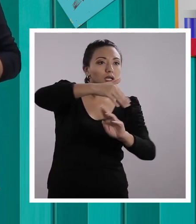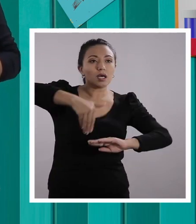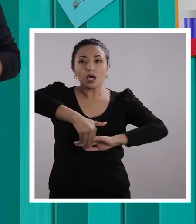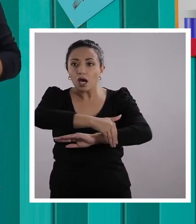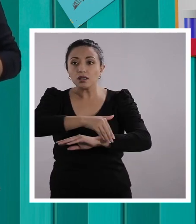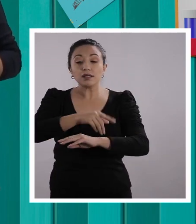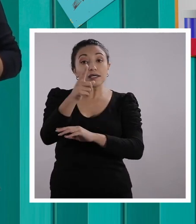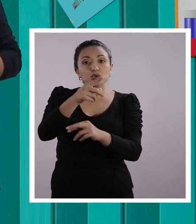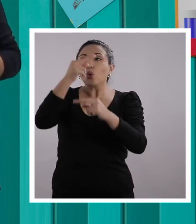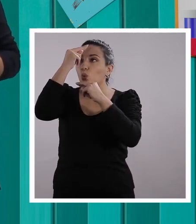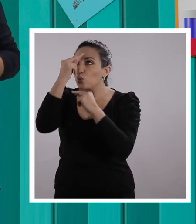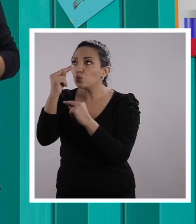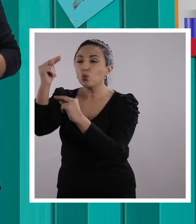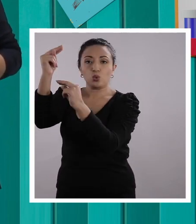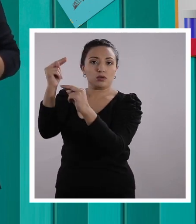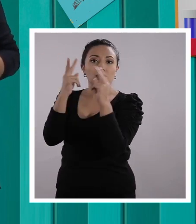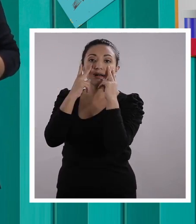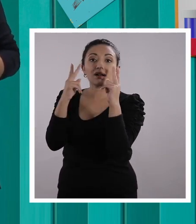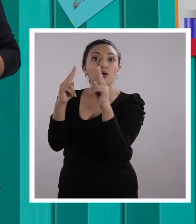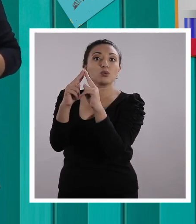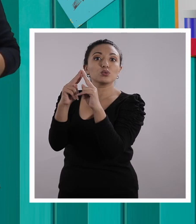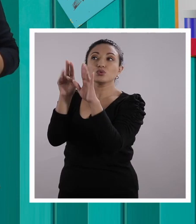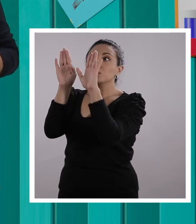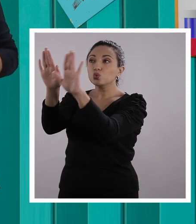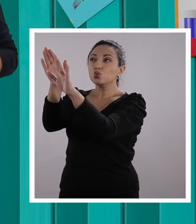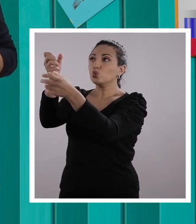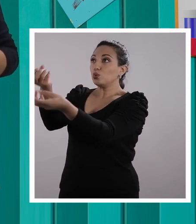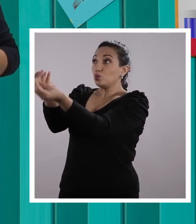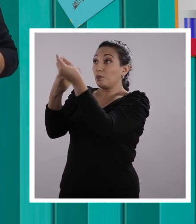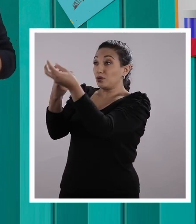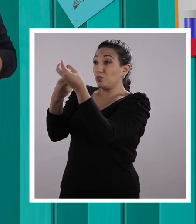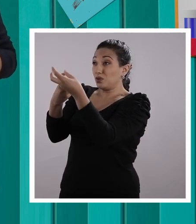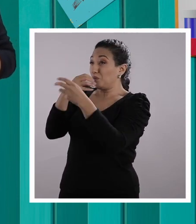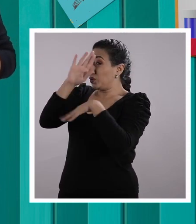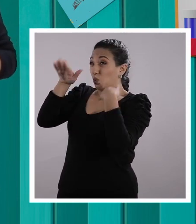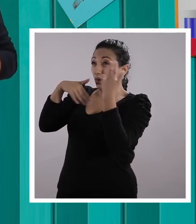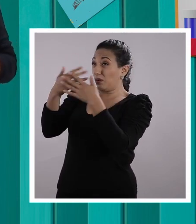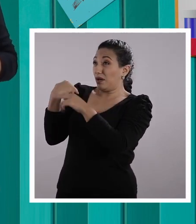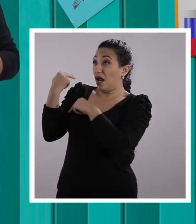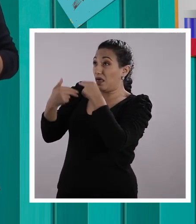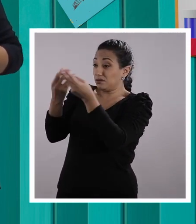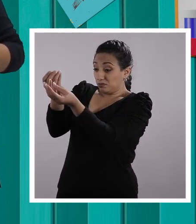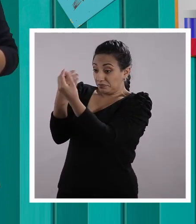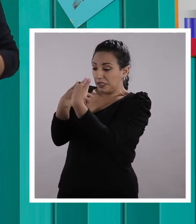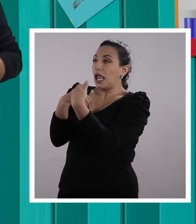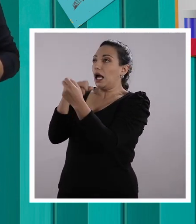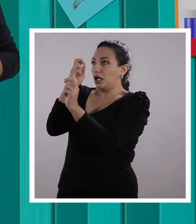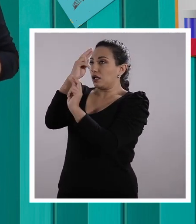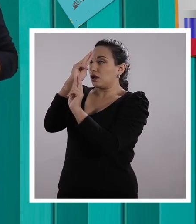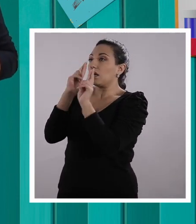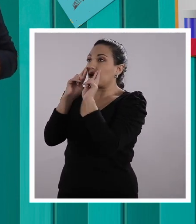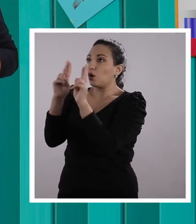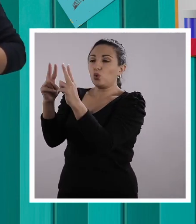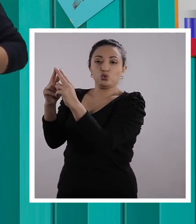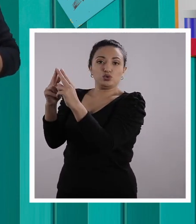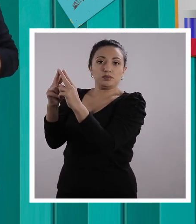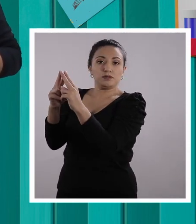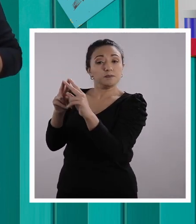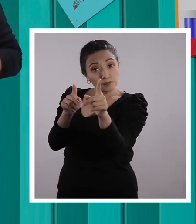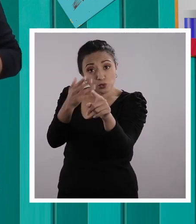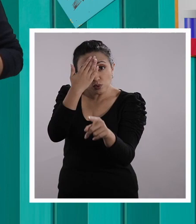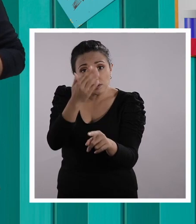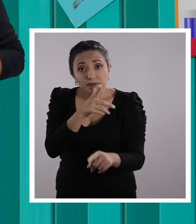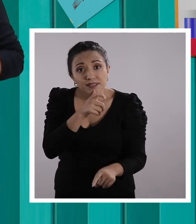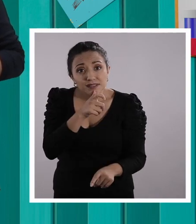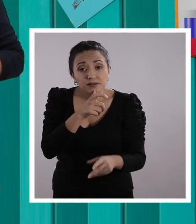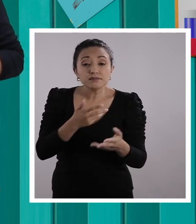avenidas es para darles homenaje a la riqueza que nos han dado que nos han heredado conociendo